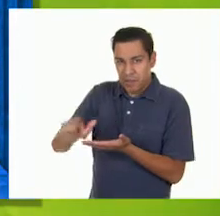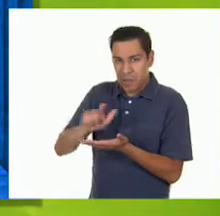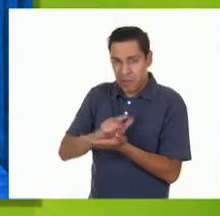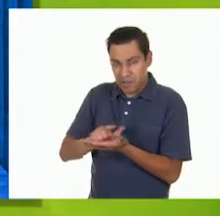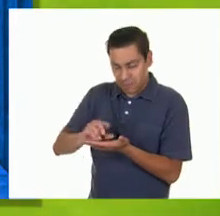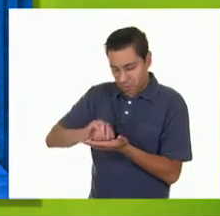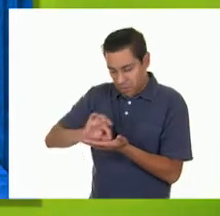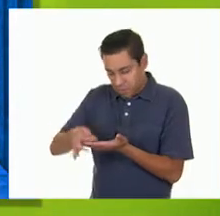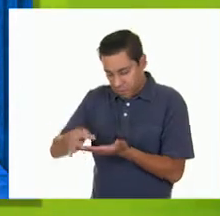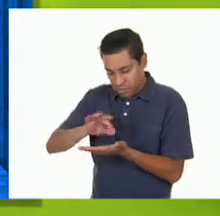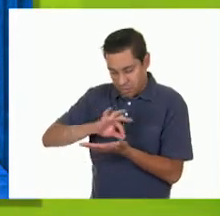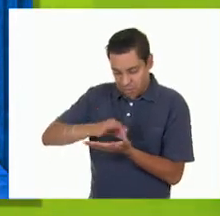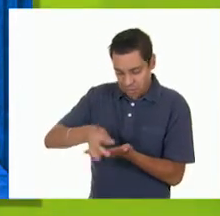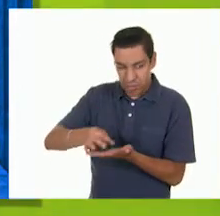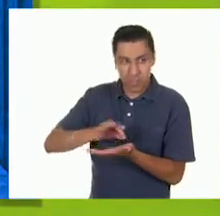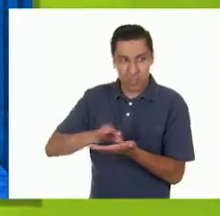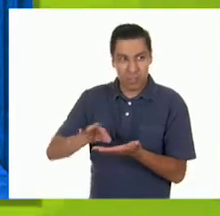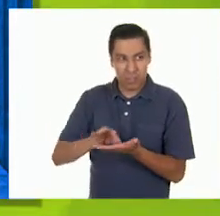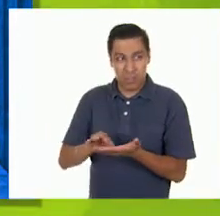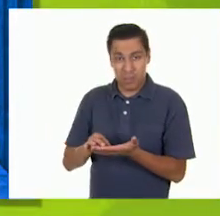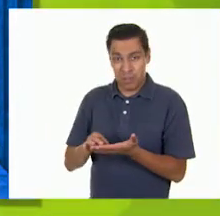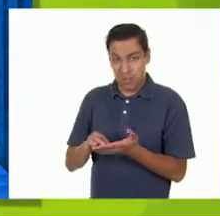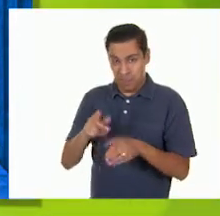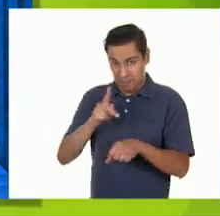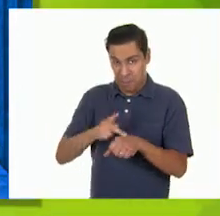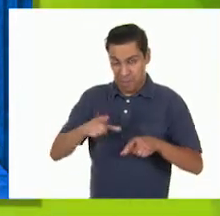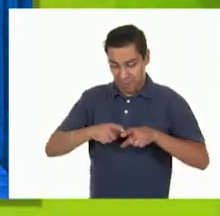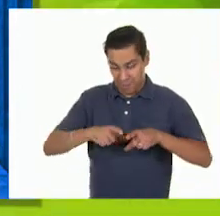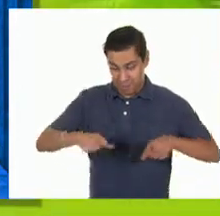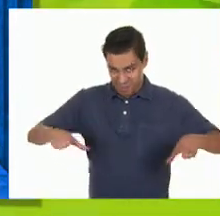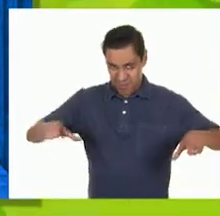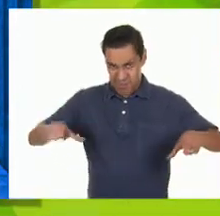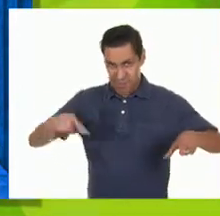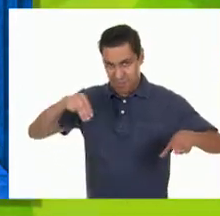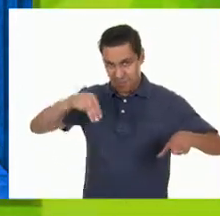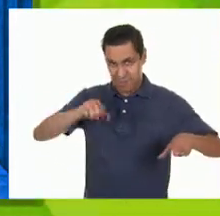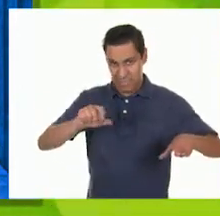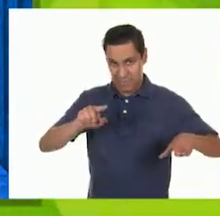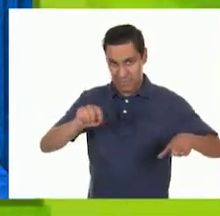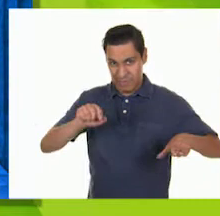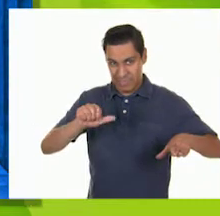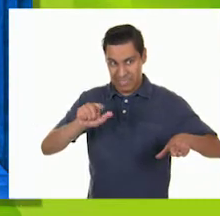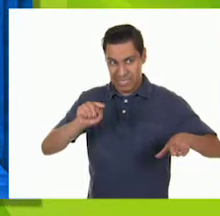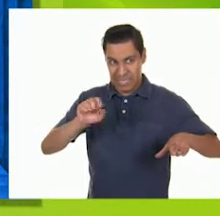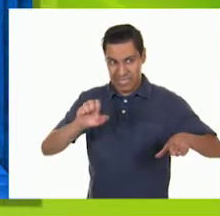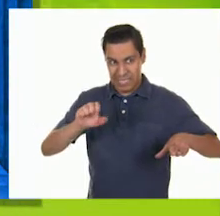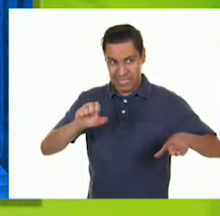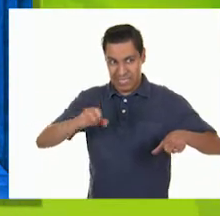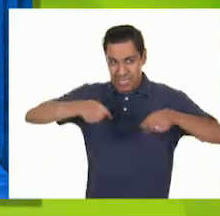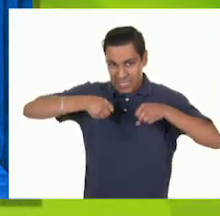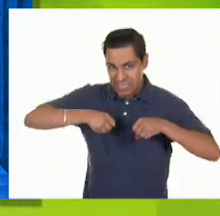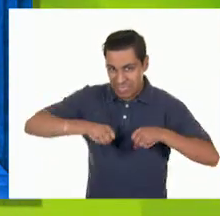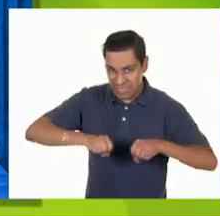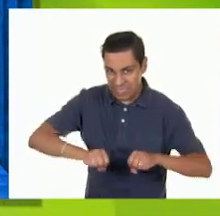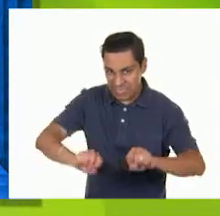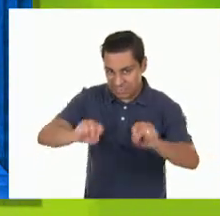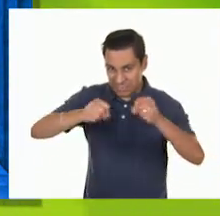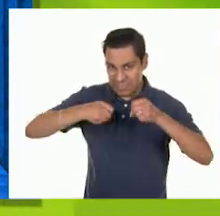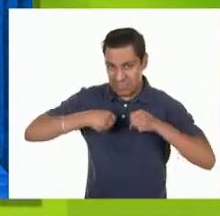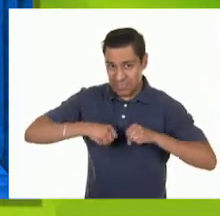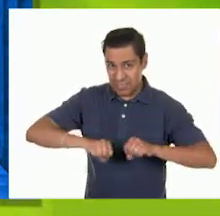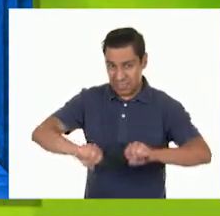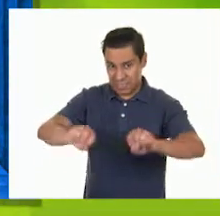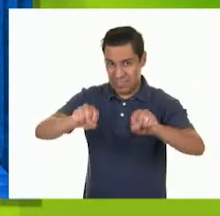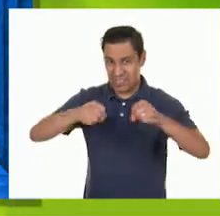y en un metate esto es un meta te consume te la pil empezaba a moler